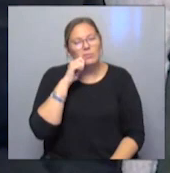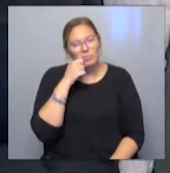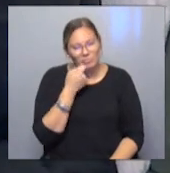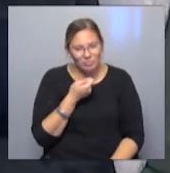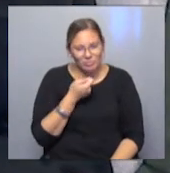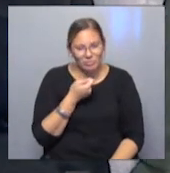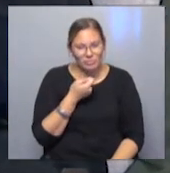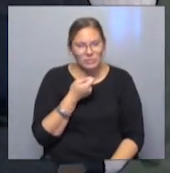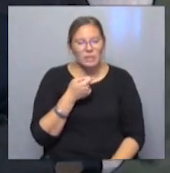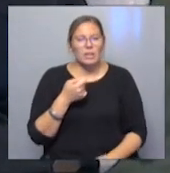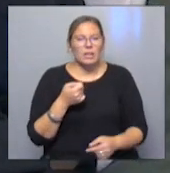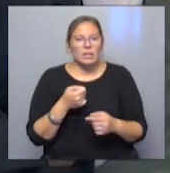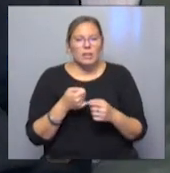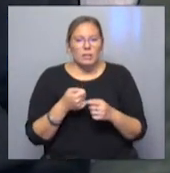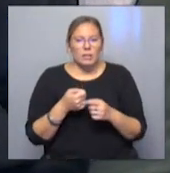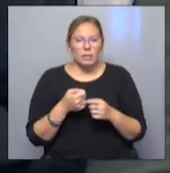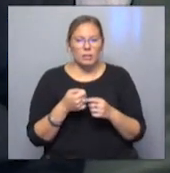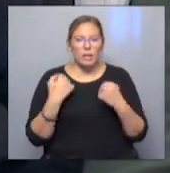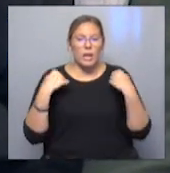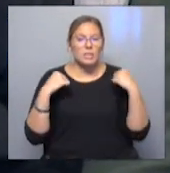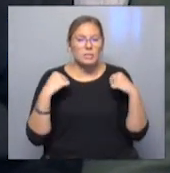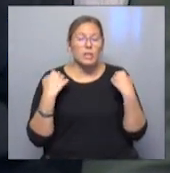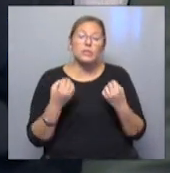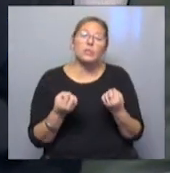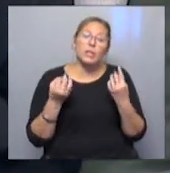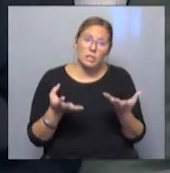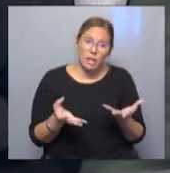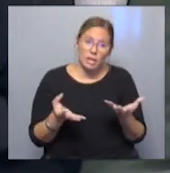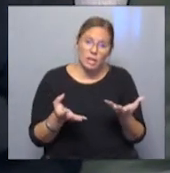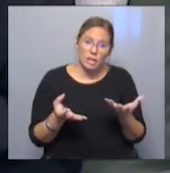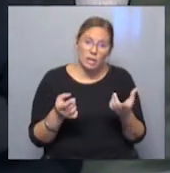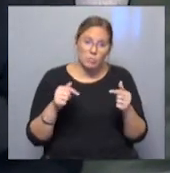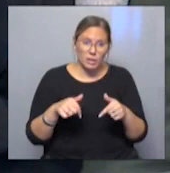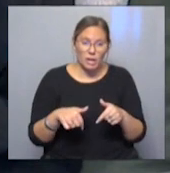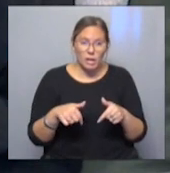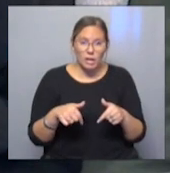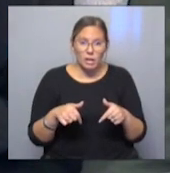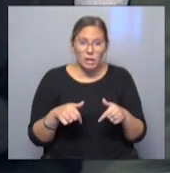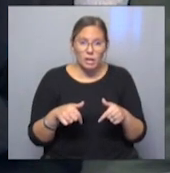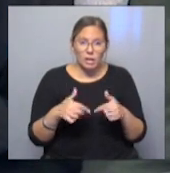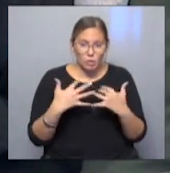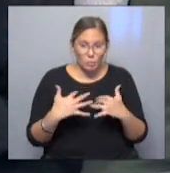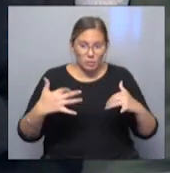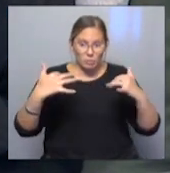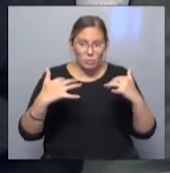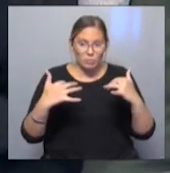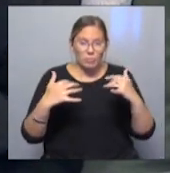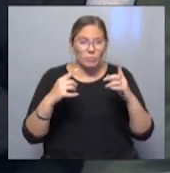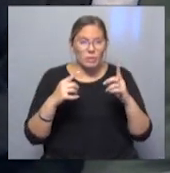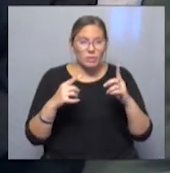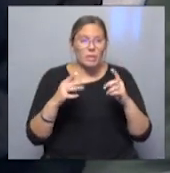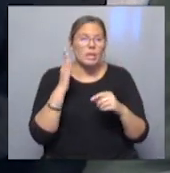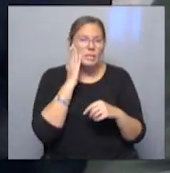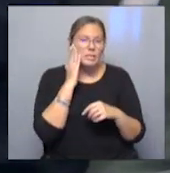lindo. ¿Cómo vienen esos ensayos para estos espectáculos? Y bueno, sé